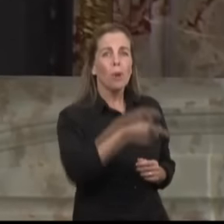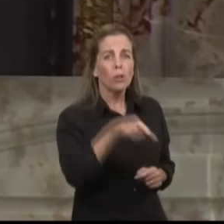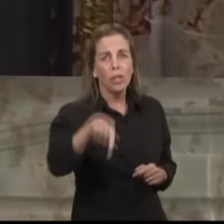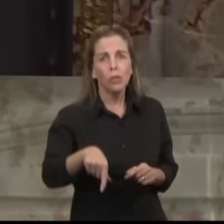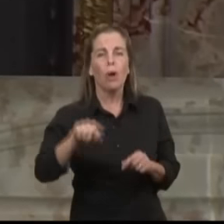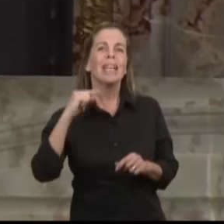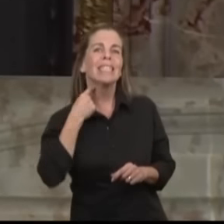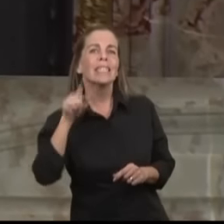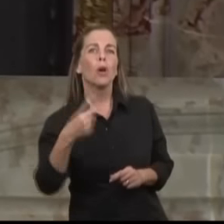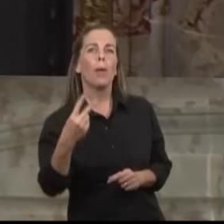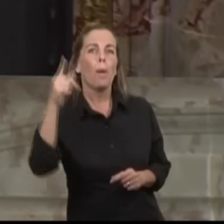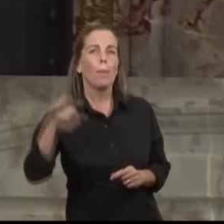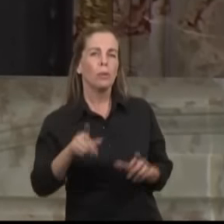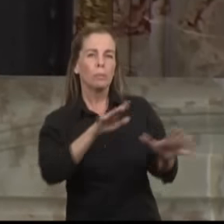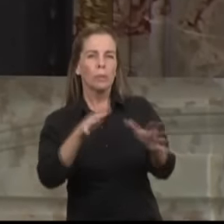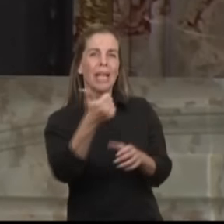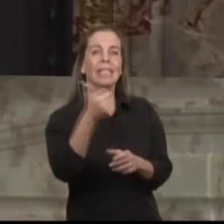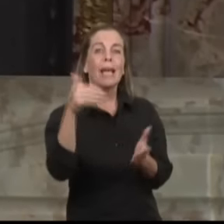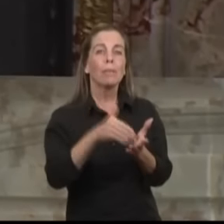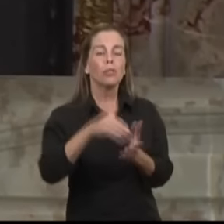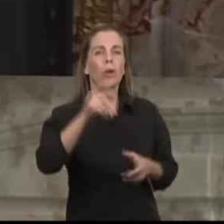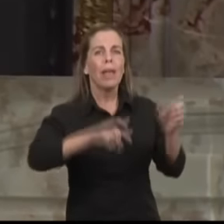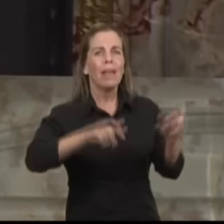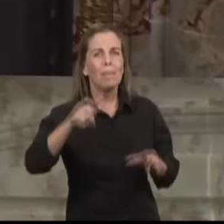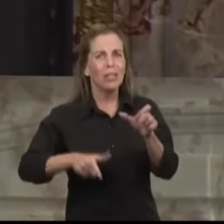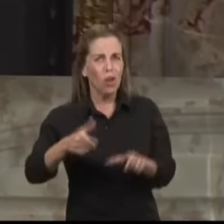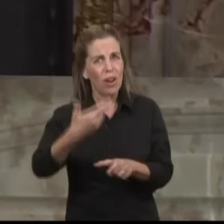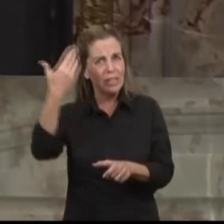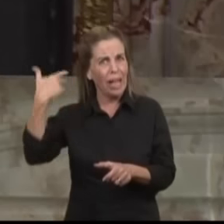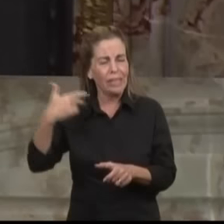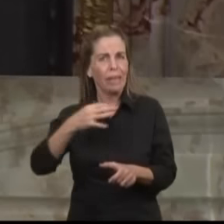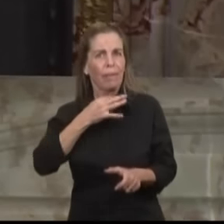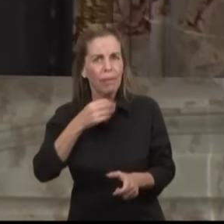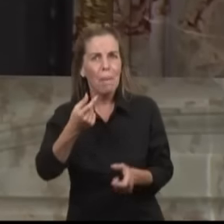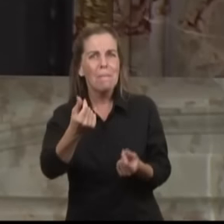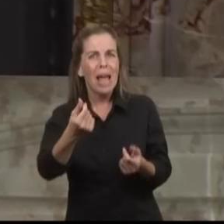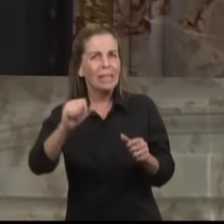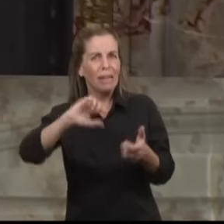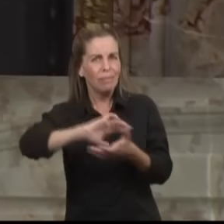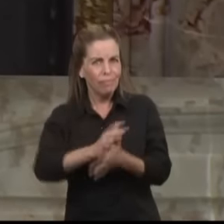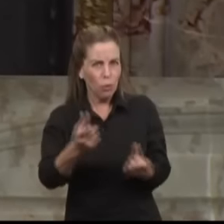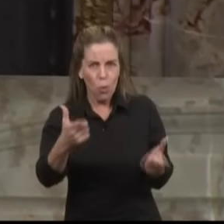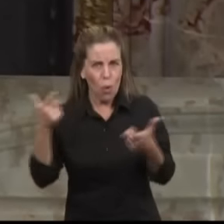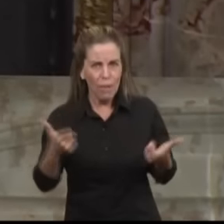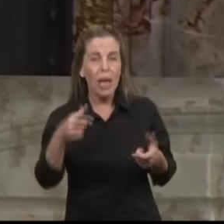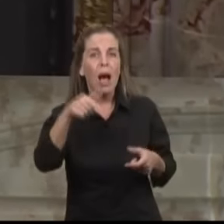es decir, que cerca de 6 millones de personas que no les alcanzaban para comer, hoy